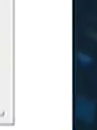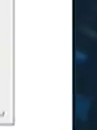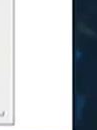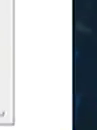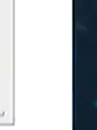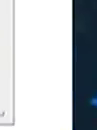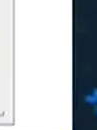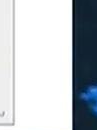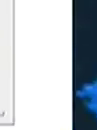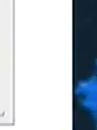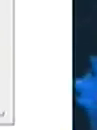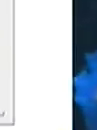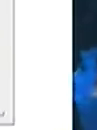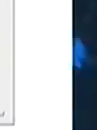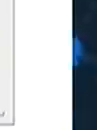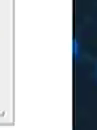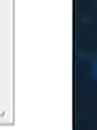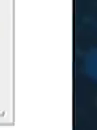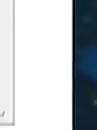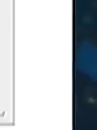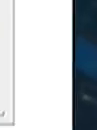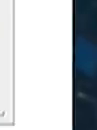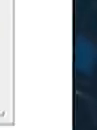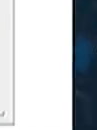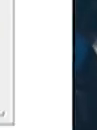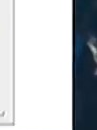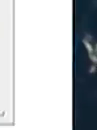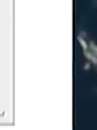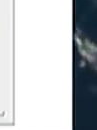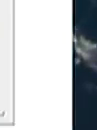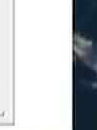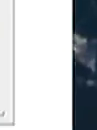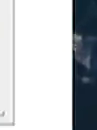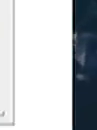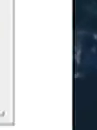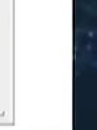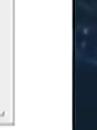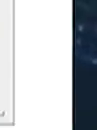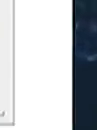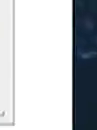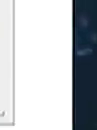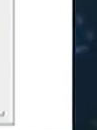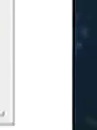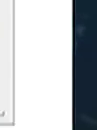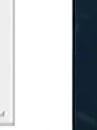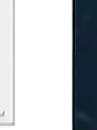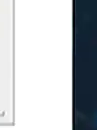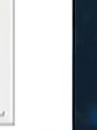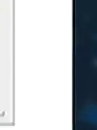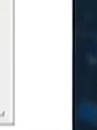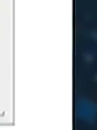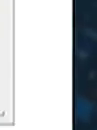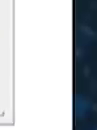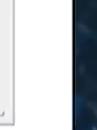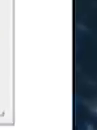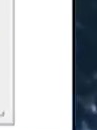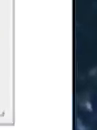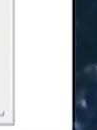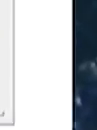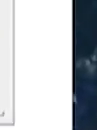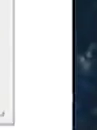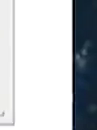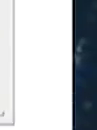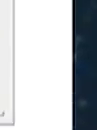del otro, en fin, creo que ahí el presidente podría tomar el liderazgo de este tema, podría poner un buen